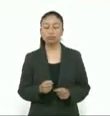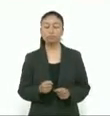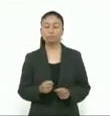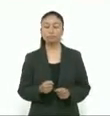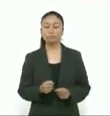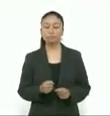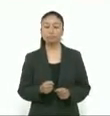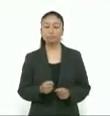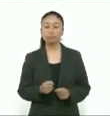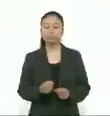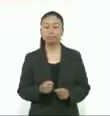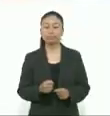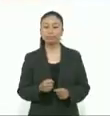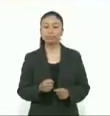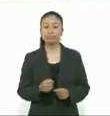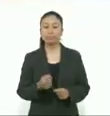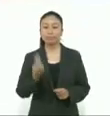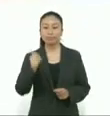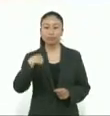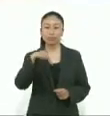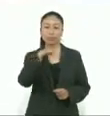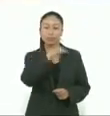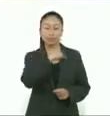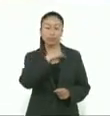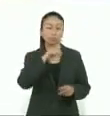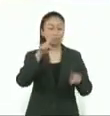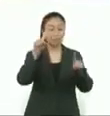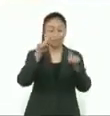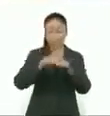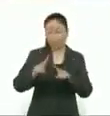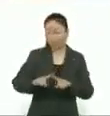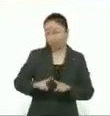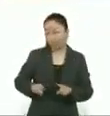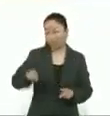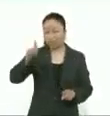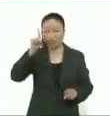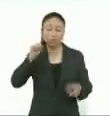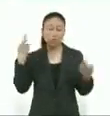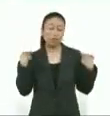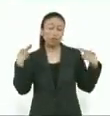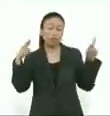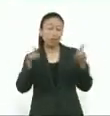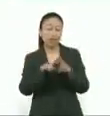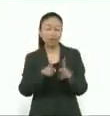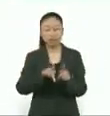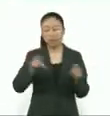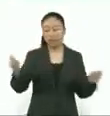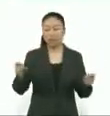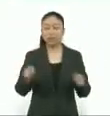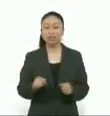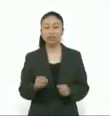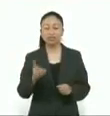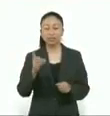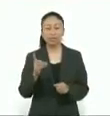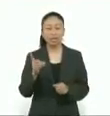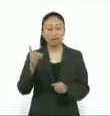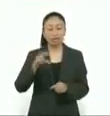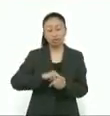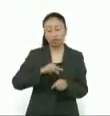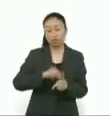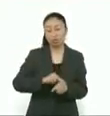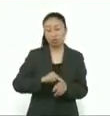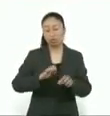parte del diverso mosaico de amas de casas, maestras, periodistas, doctoras,